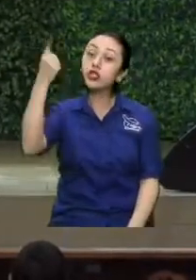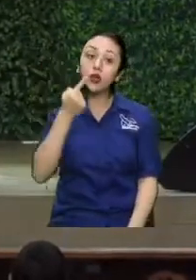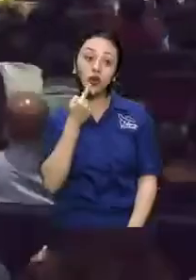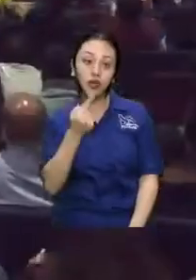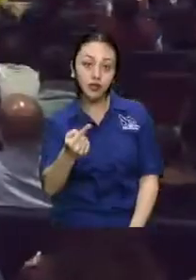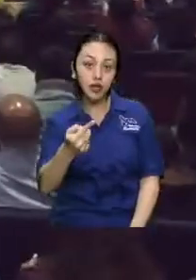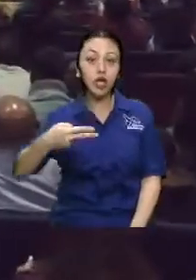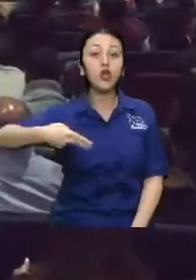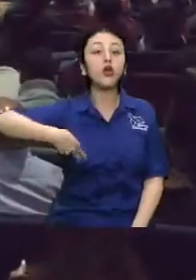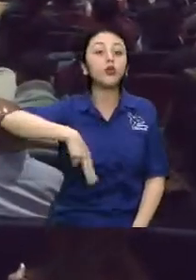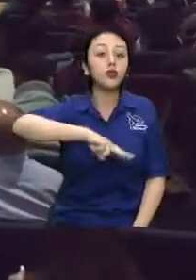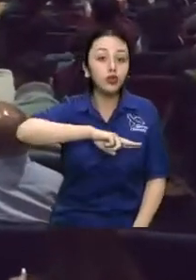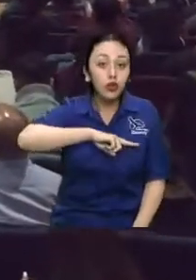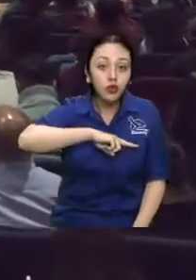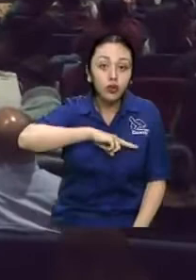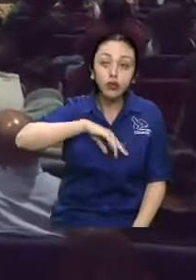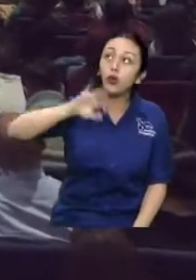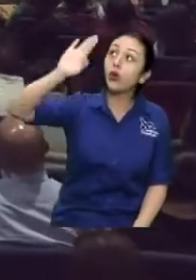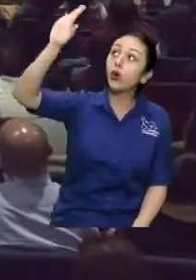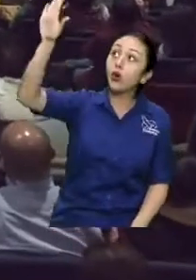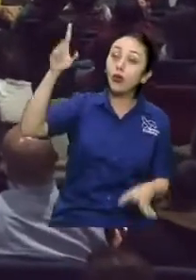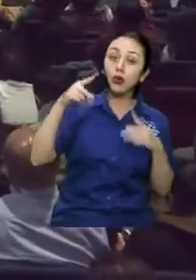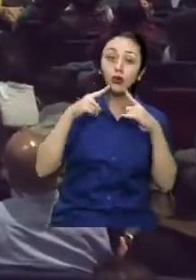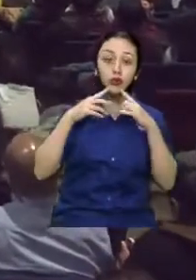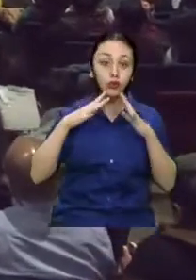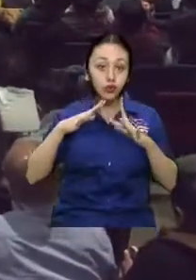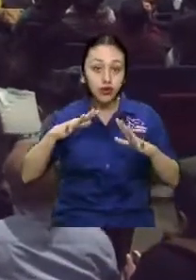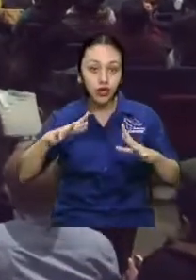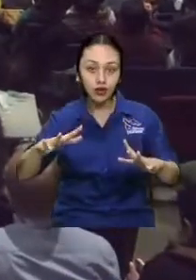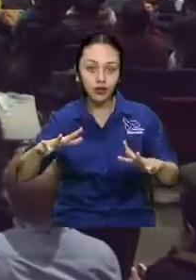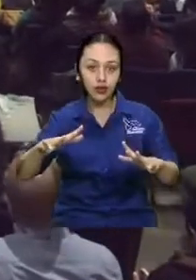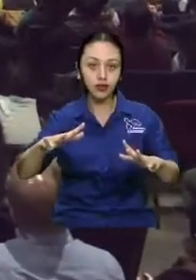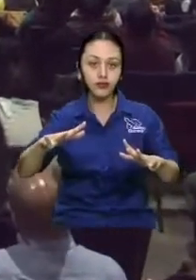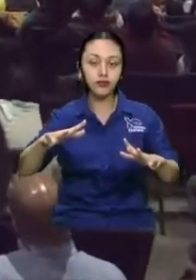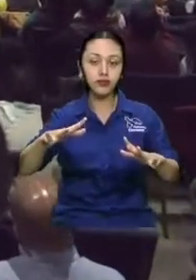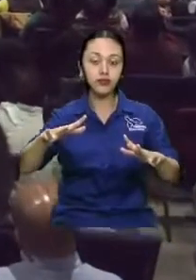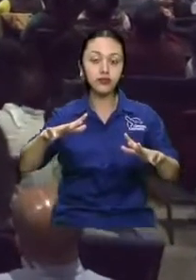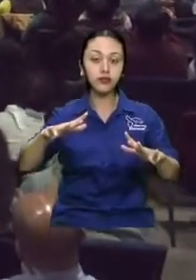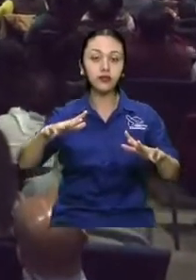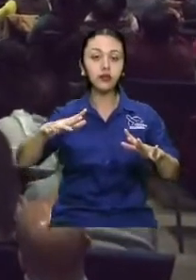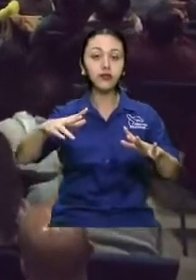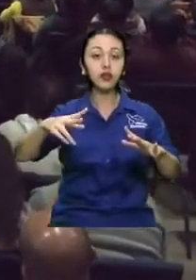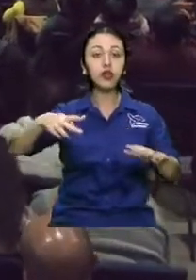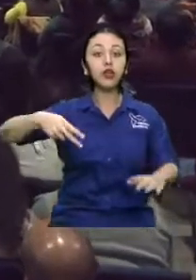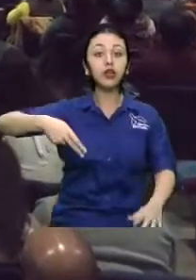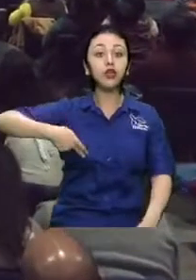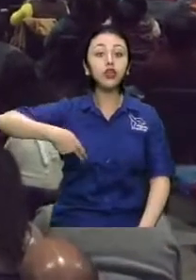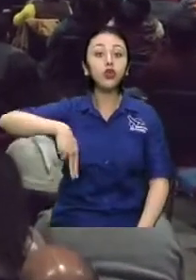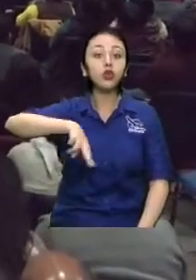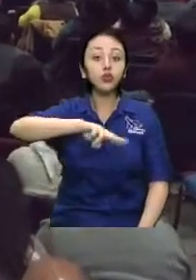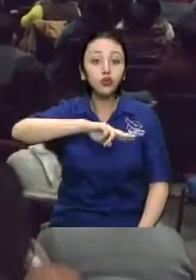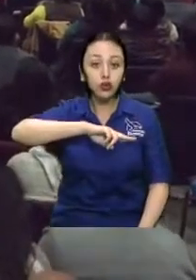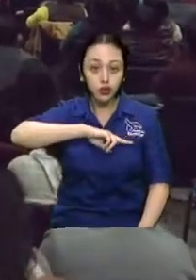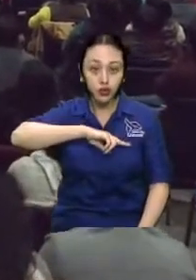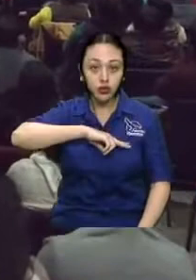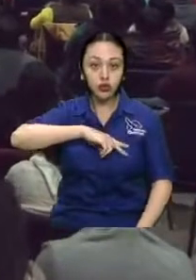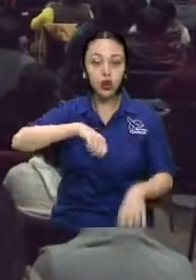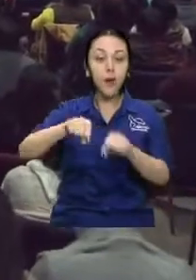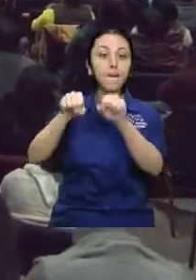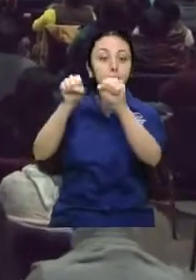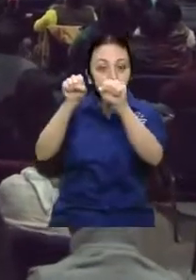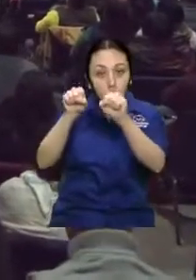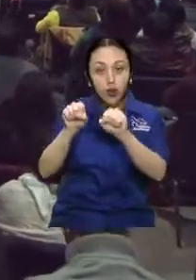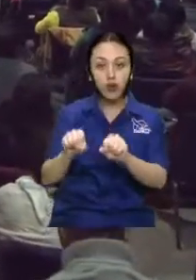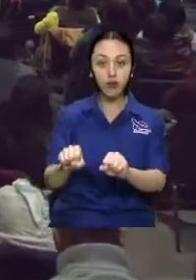por su sangre, por la sangre del Señor Jesucristo, hemos sido hechos aptos